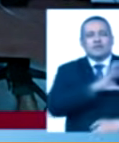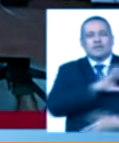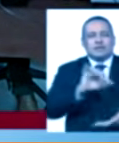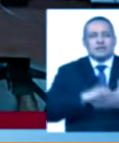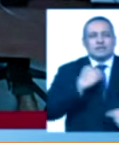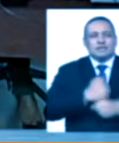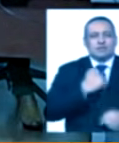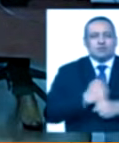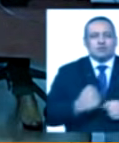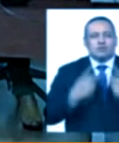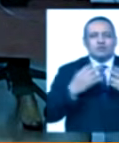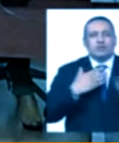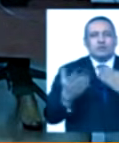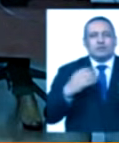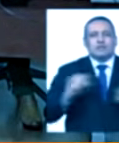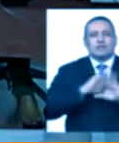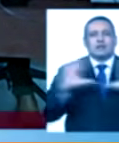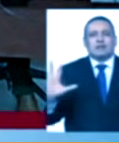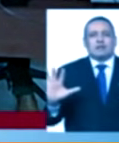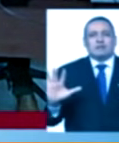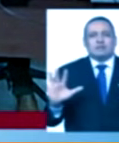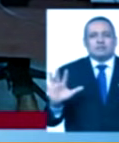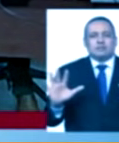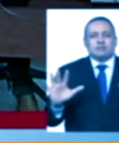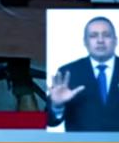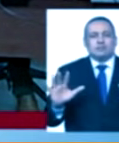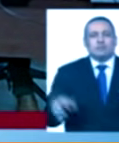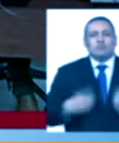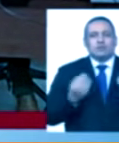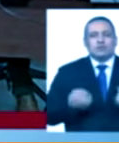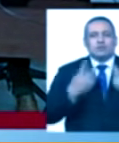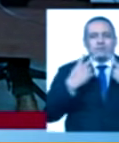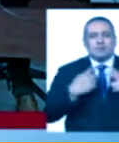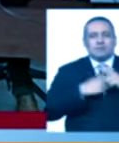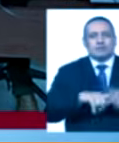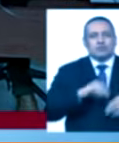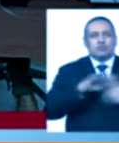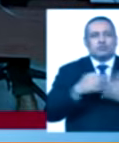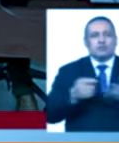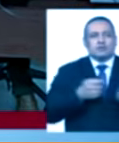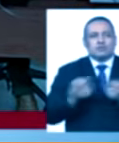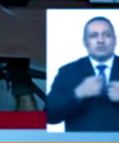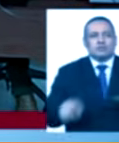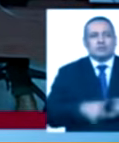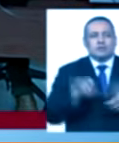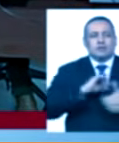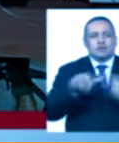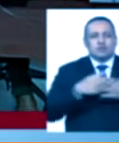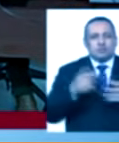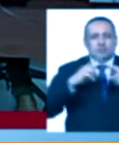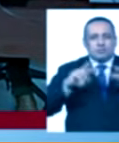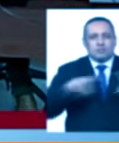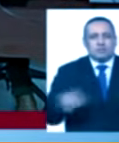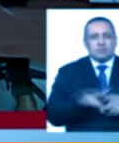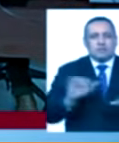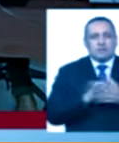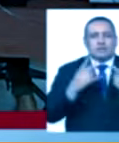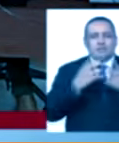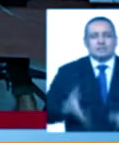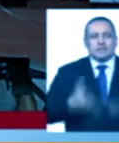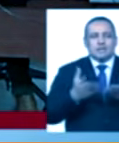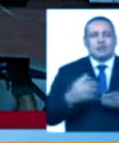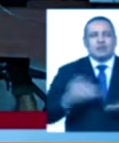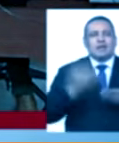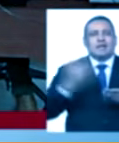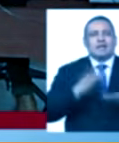que trabaja de una forma transparente. Porque desde que se inició mi gestión, todas las investigaciones se les ha dado la